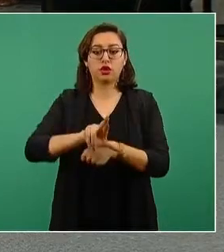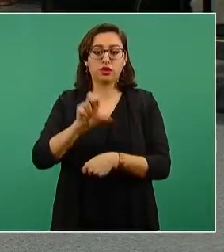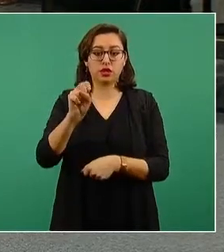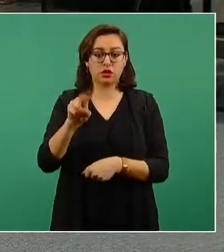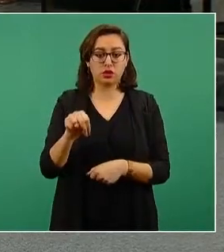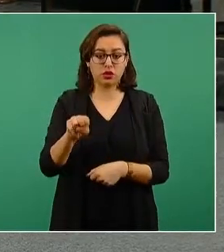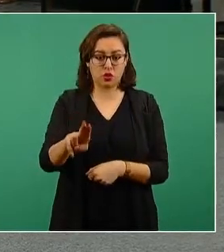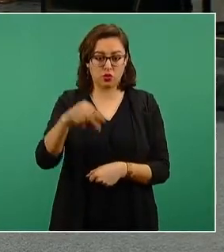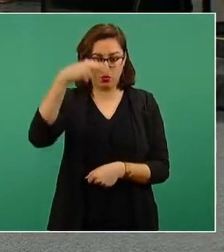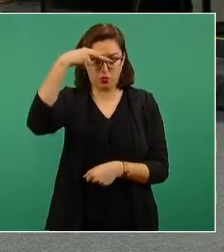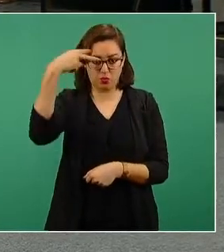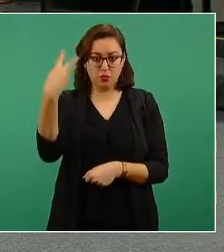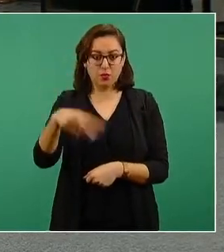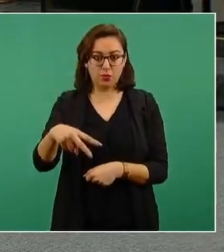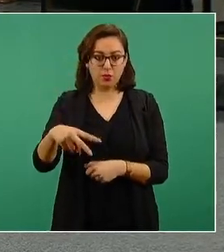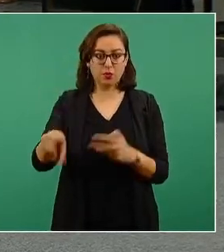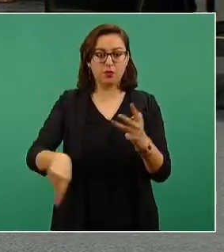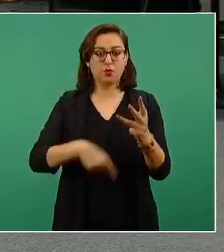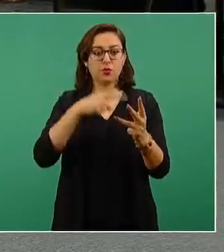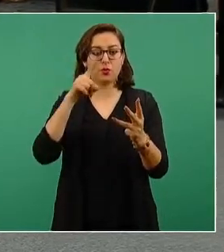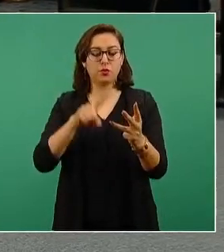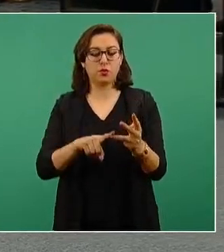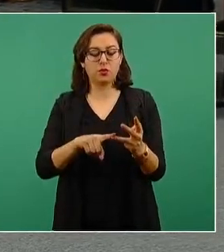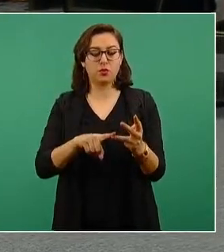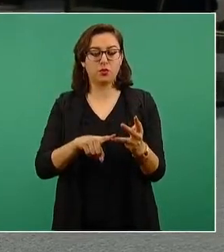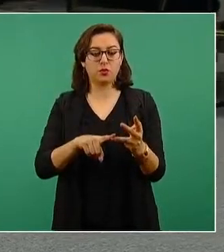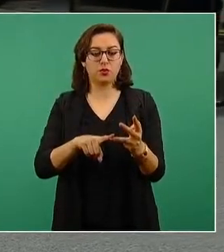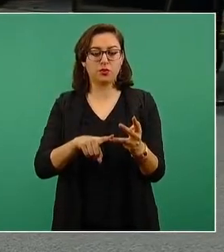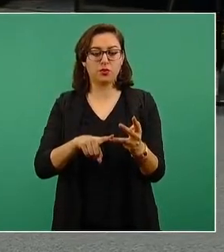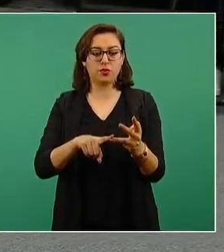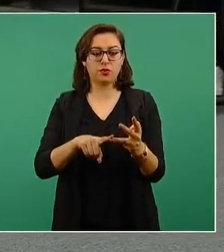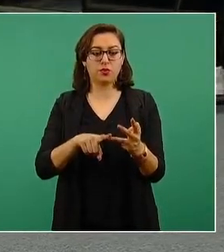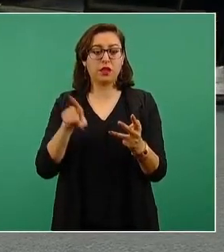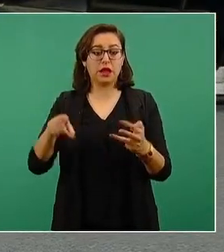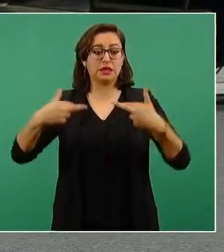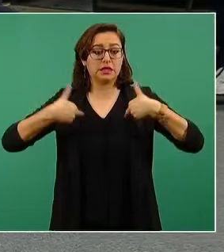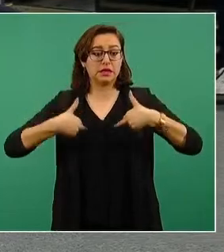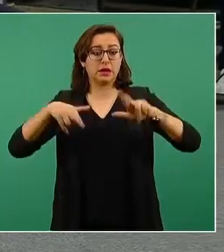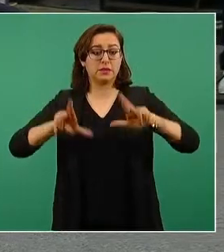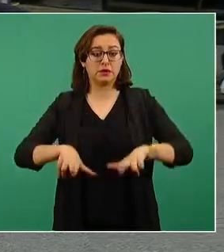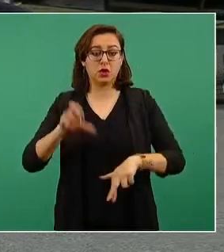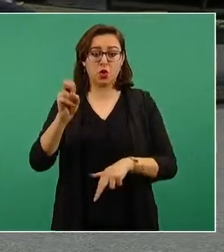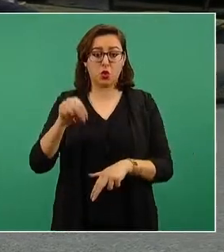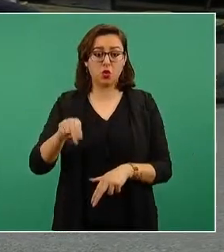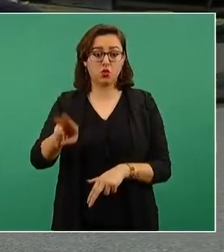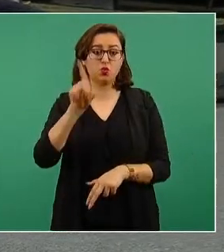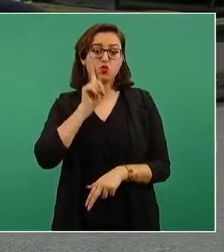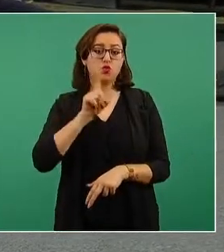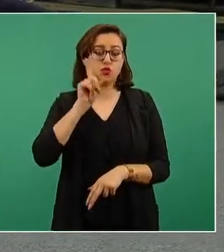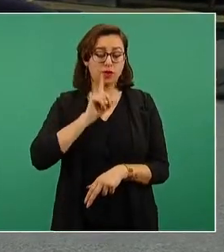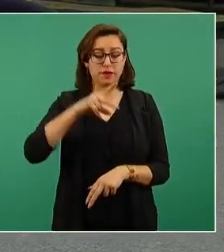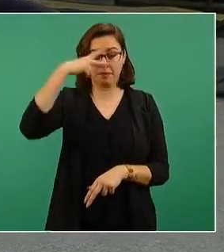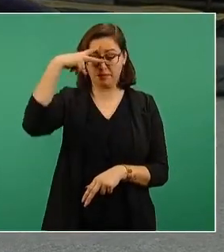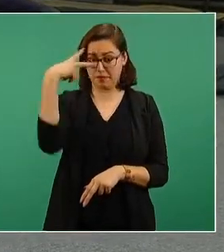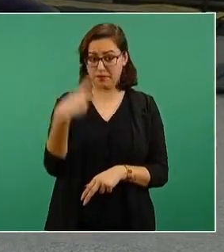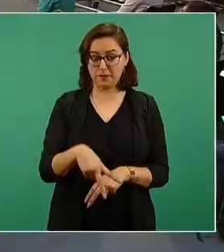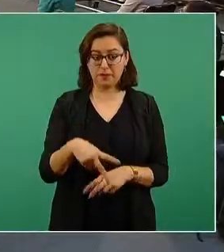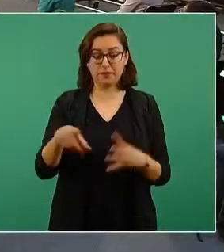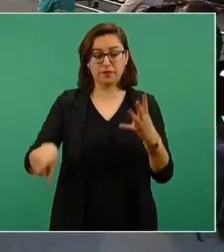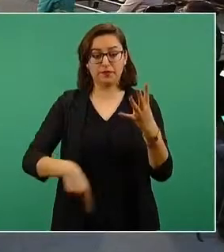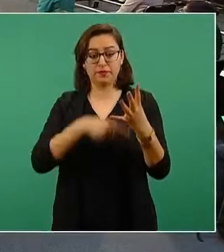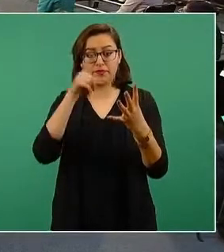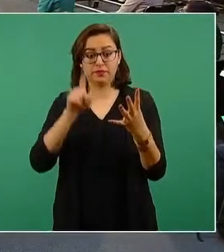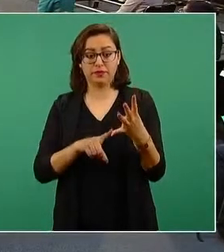ONU en México, la señora Belém Sanz Luque, representante de ONU Mujeres en México, desde luego de